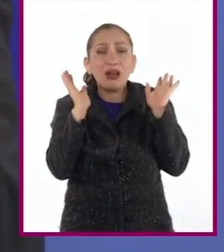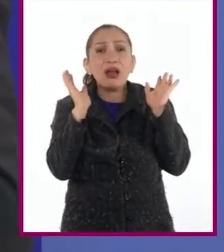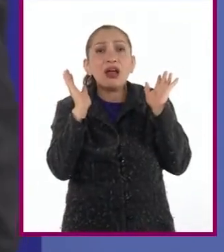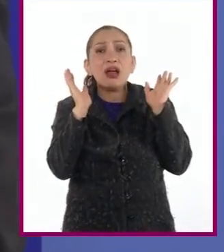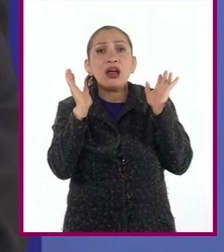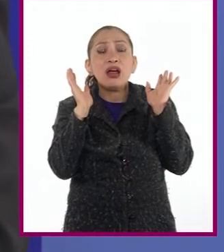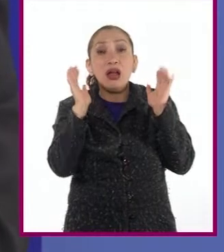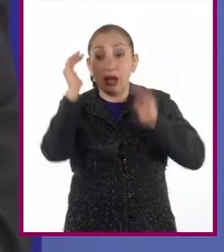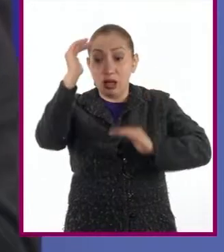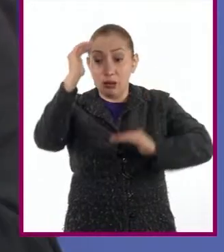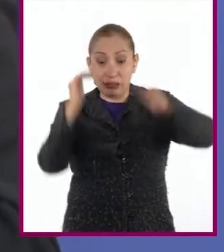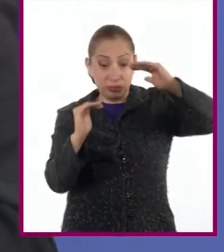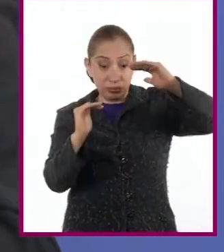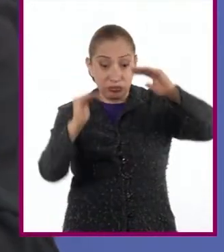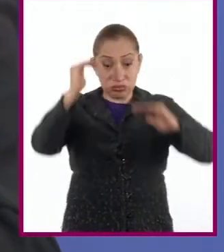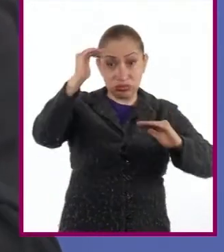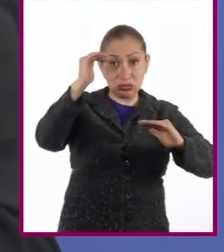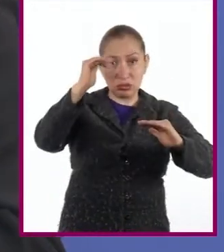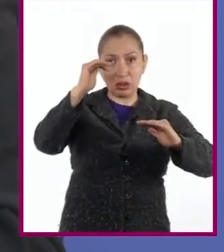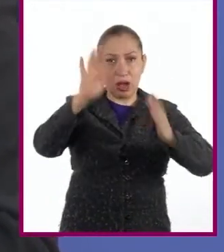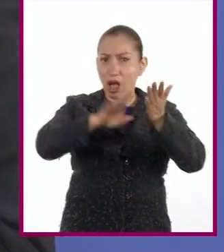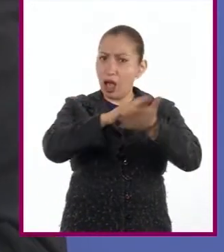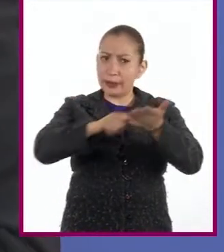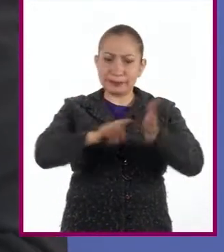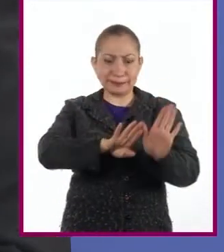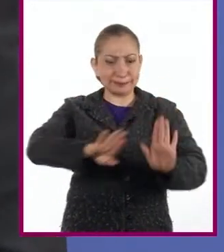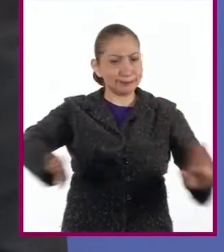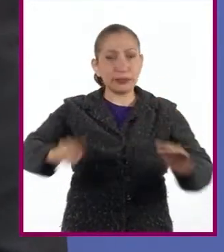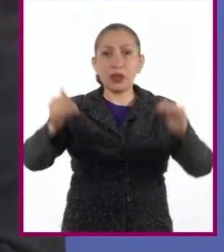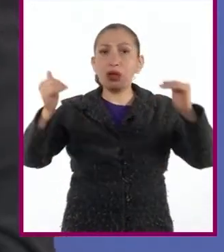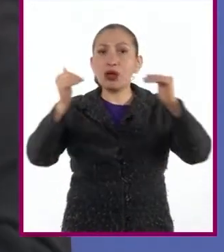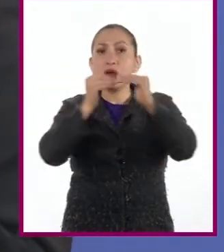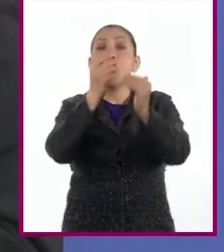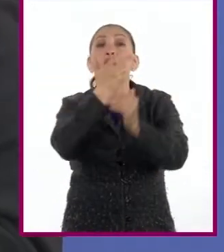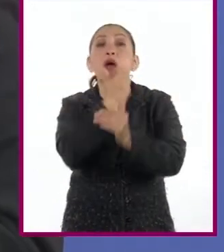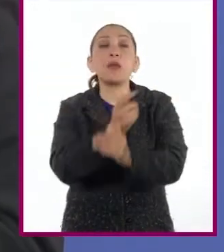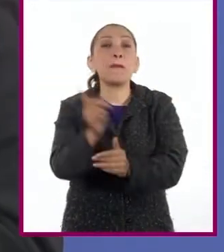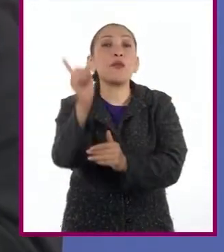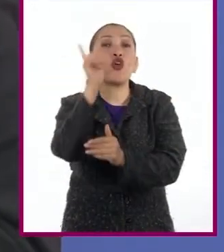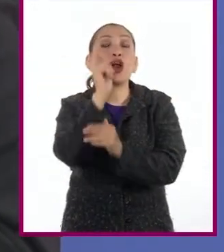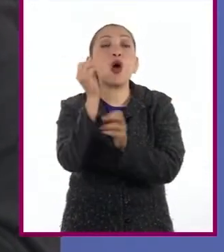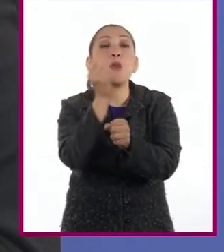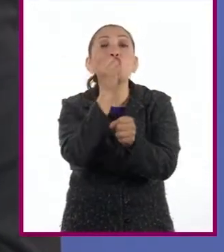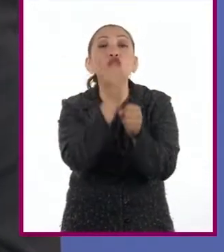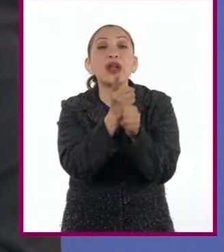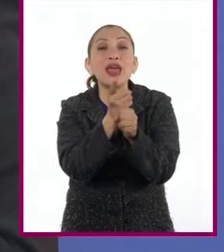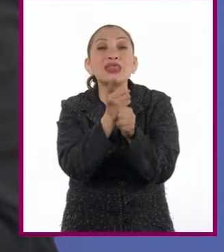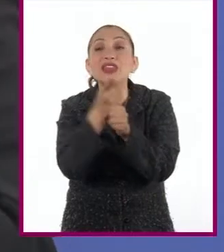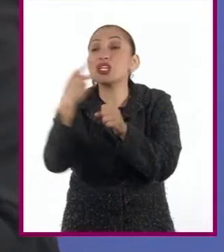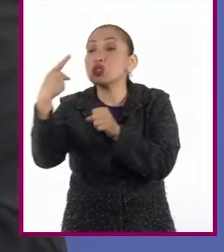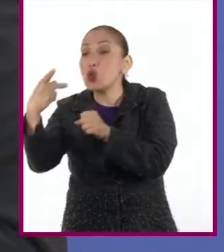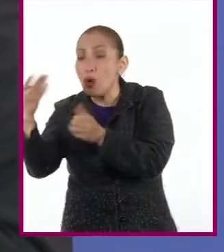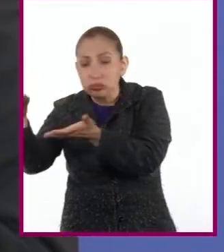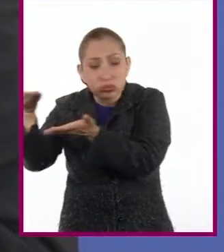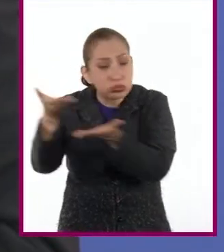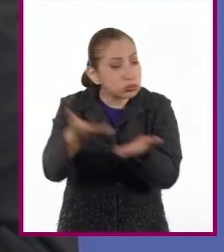Evitar la desigualdad implica que tanto mujeres como hombres tengan las oportunidades y condiciones que requieren para su